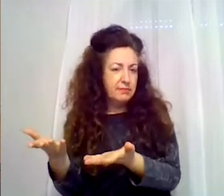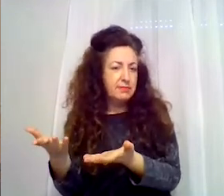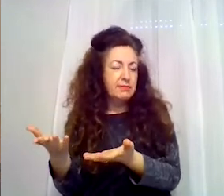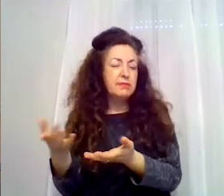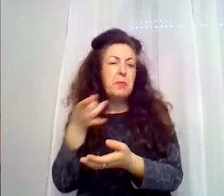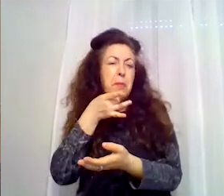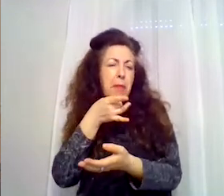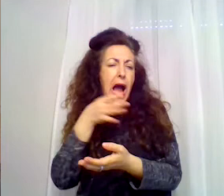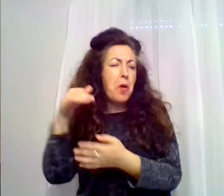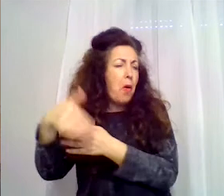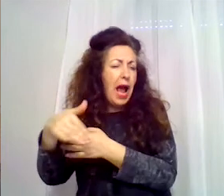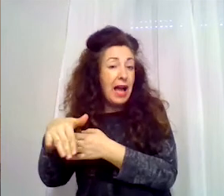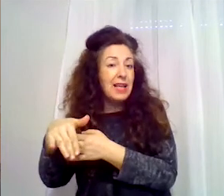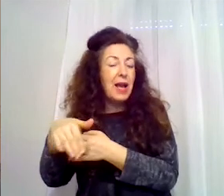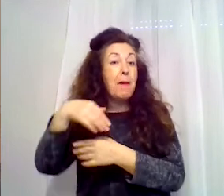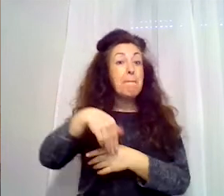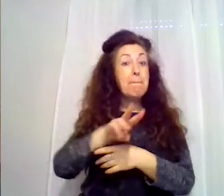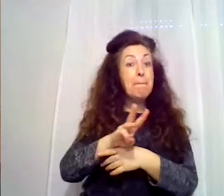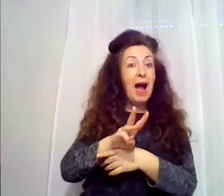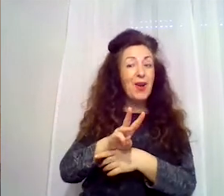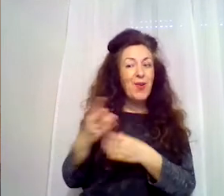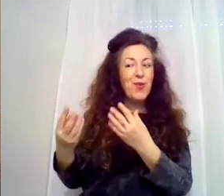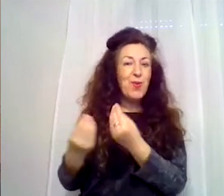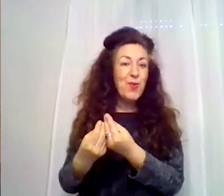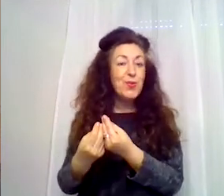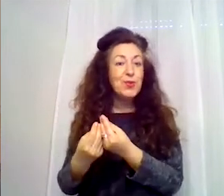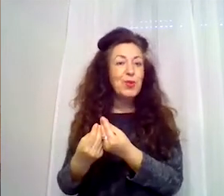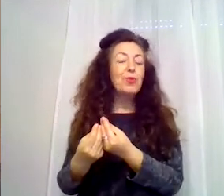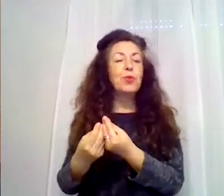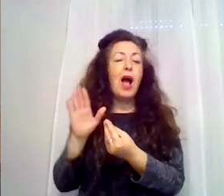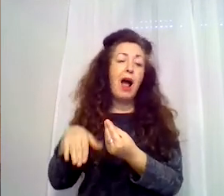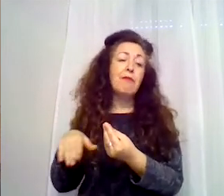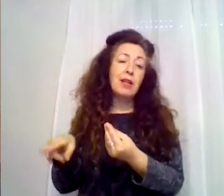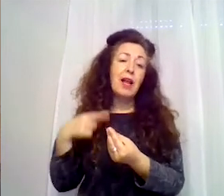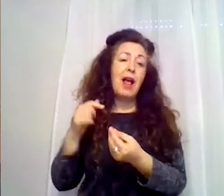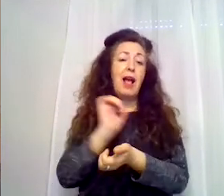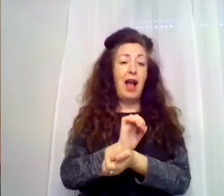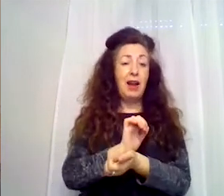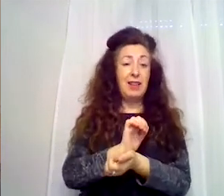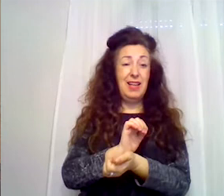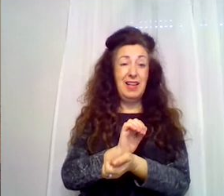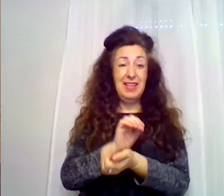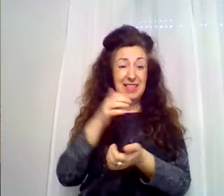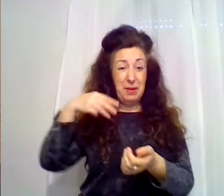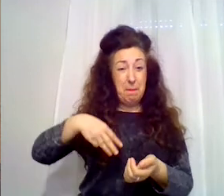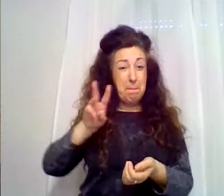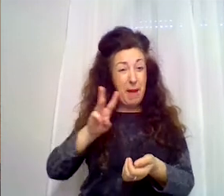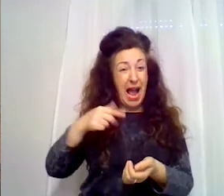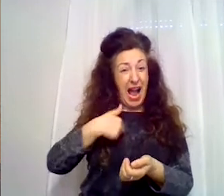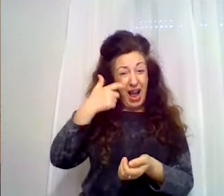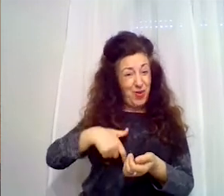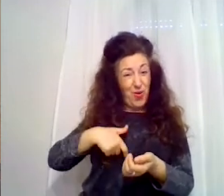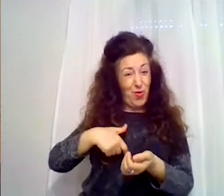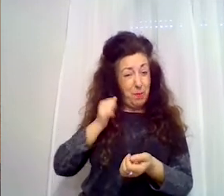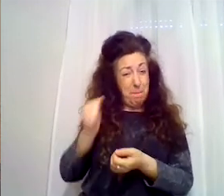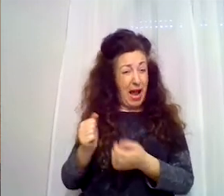parece un personaje enormemente normal, casi podríamos decir enormemente vulgar, y frente a lo